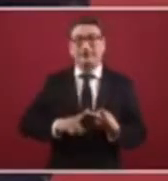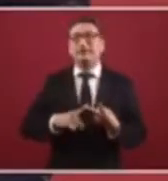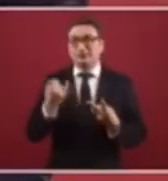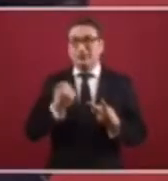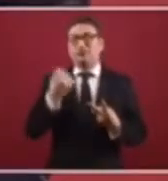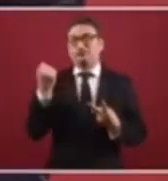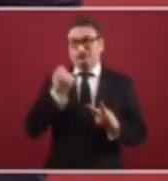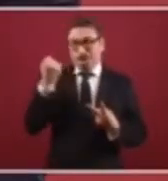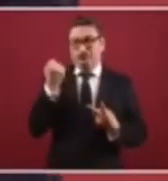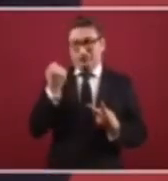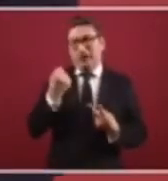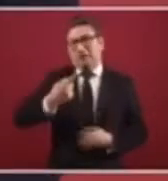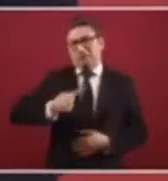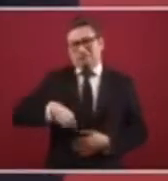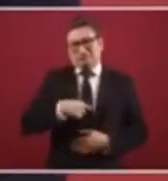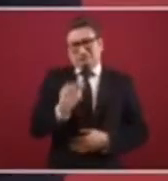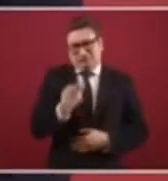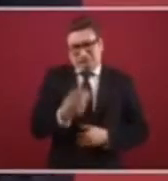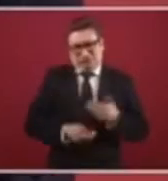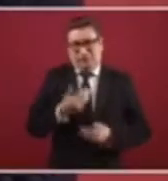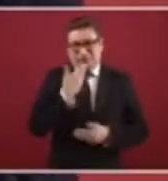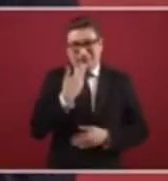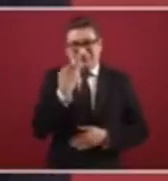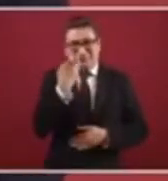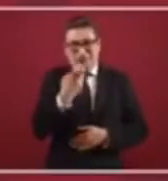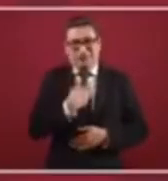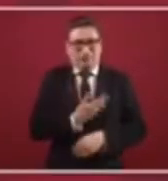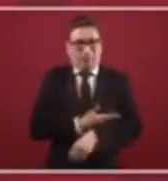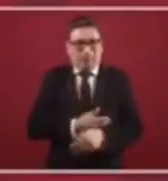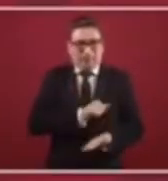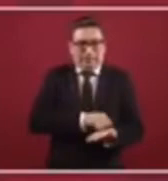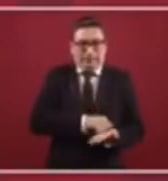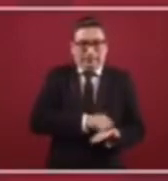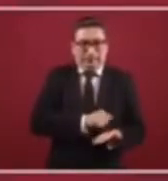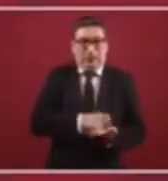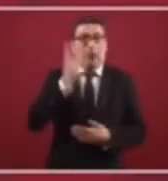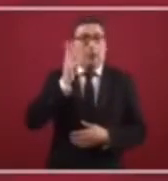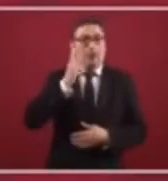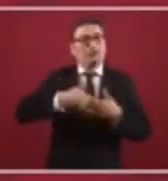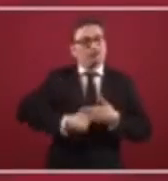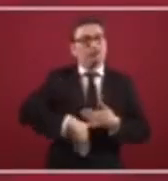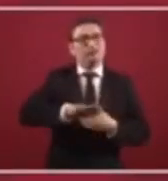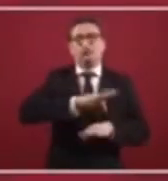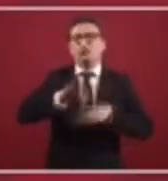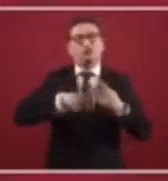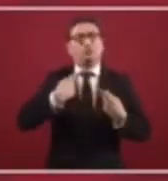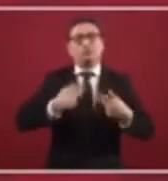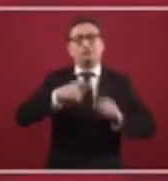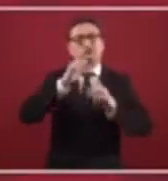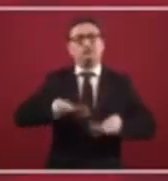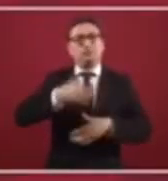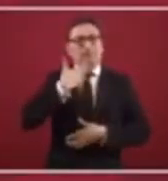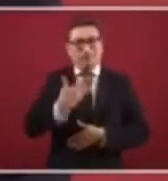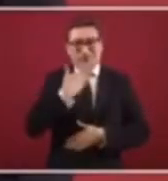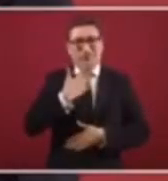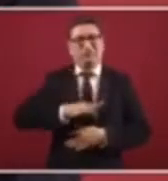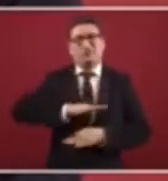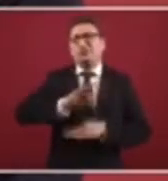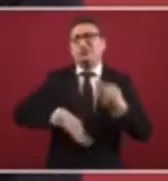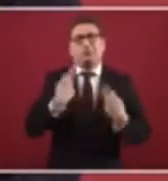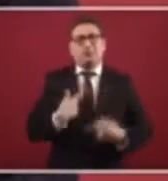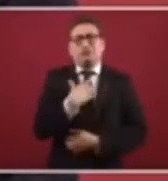¿sí? Y nos ha ido muy bien y yo deseo que a todos nos vaya bien, que la gente esté contenta, esté